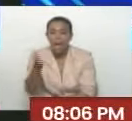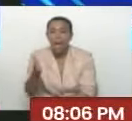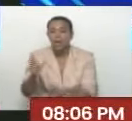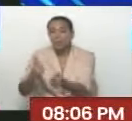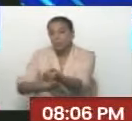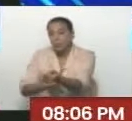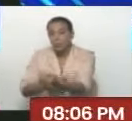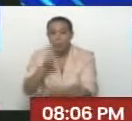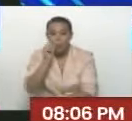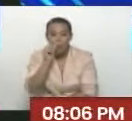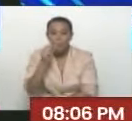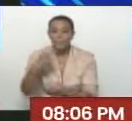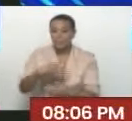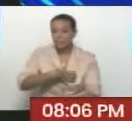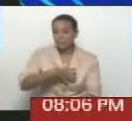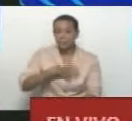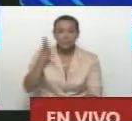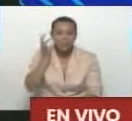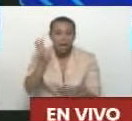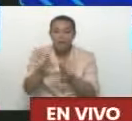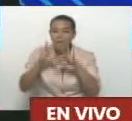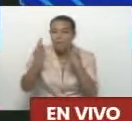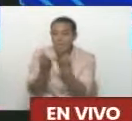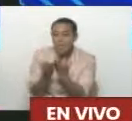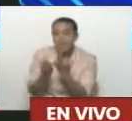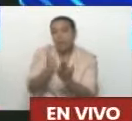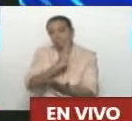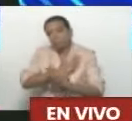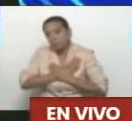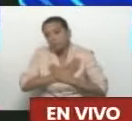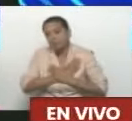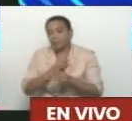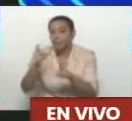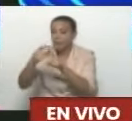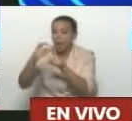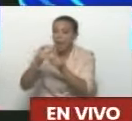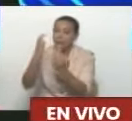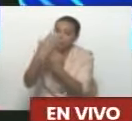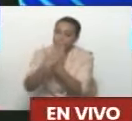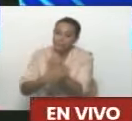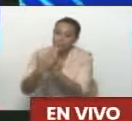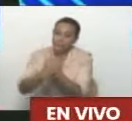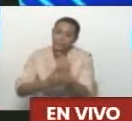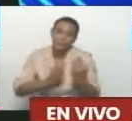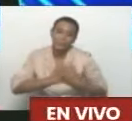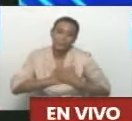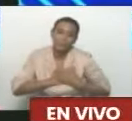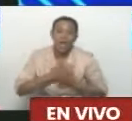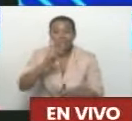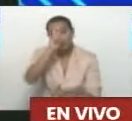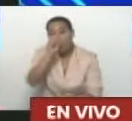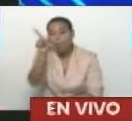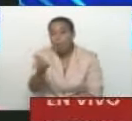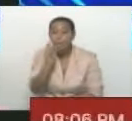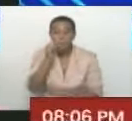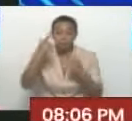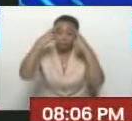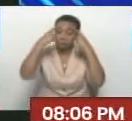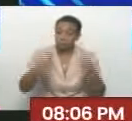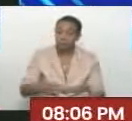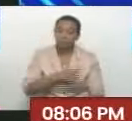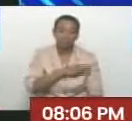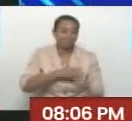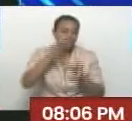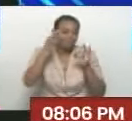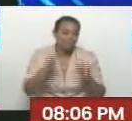su hermano, a su sobrina, a todos sus familiares y amigos, bueno, le decimos, ha sido un gran hombre, misión